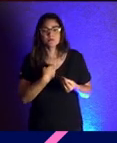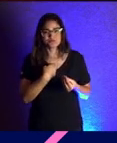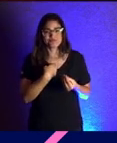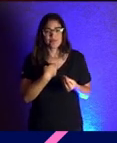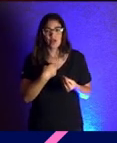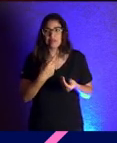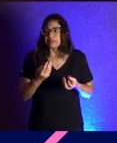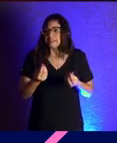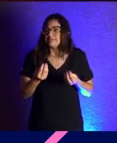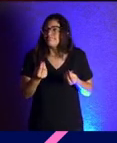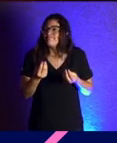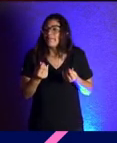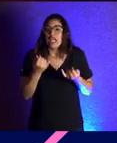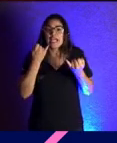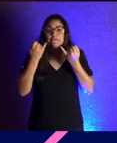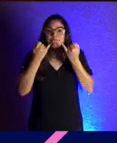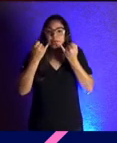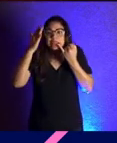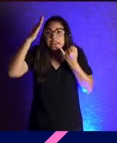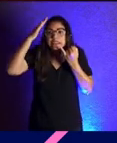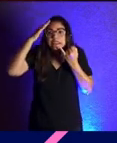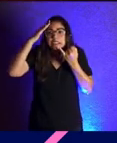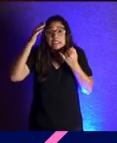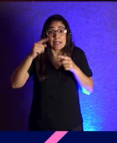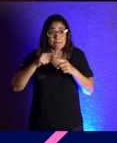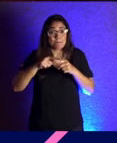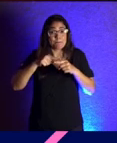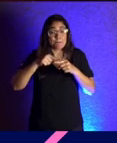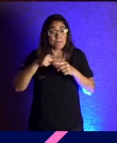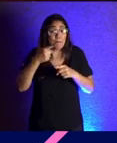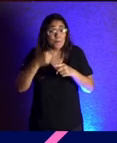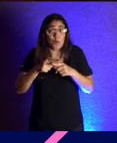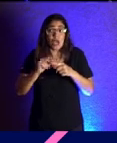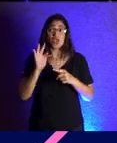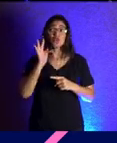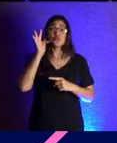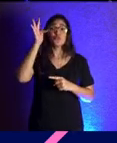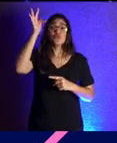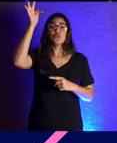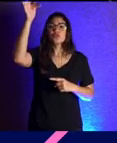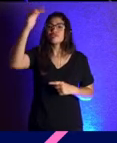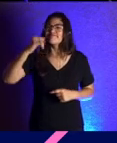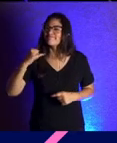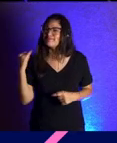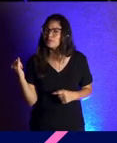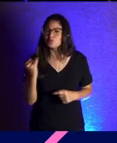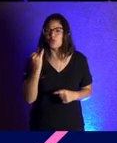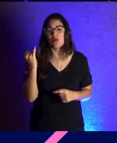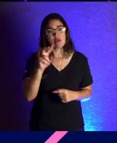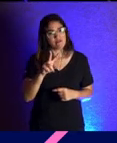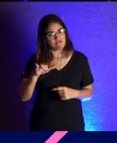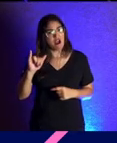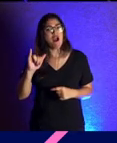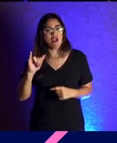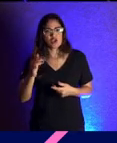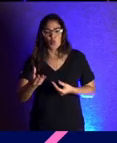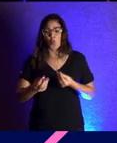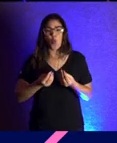información porque nuestro director de información es interesante un poco tanto como lo es